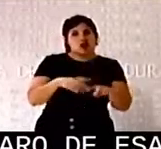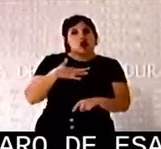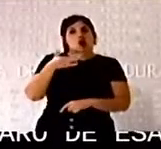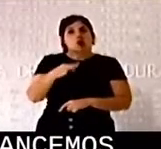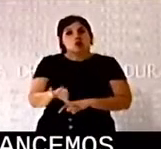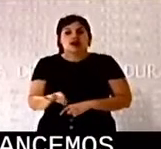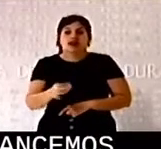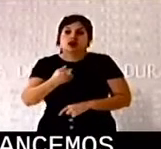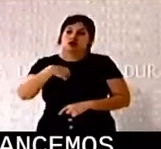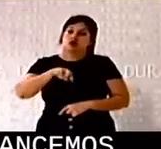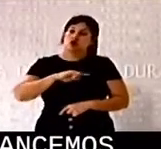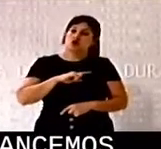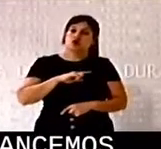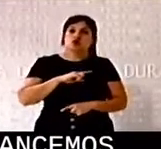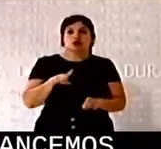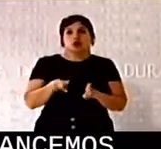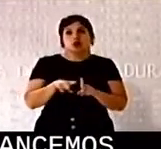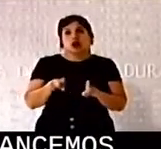o después